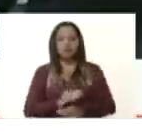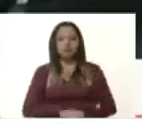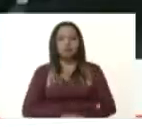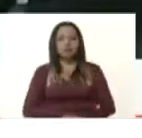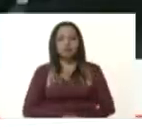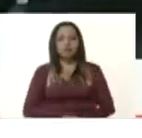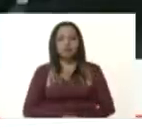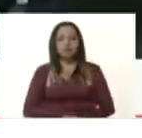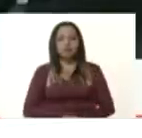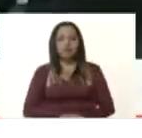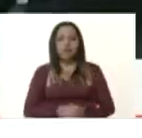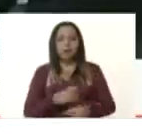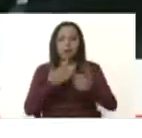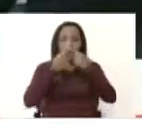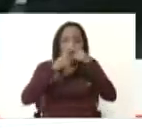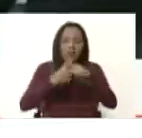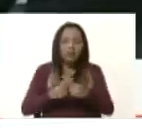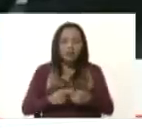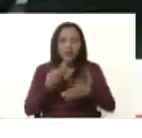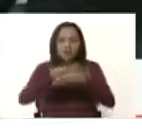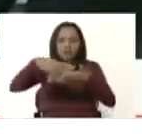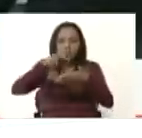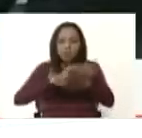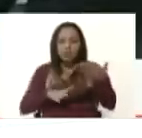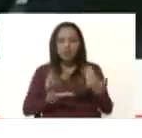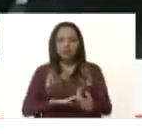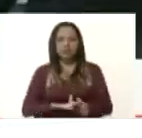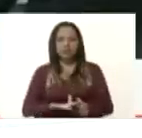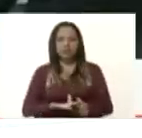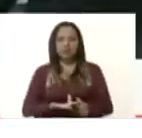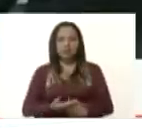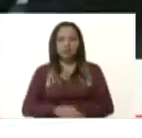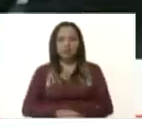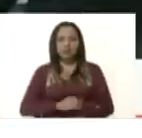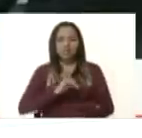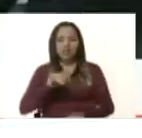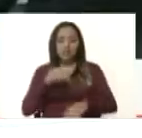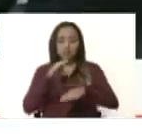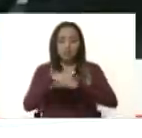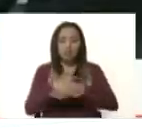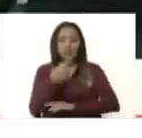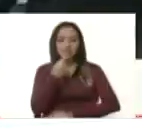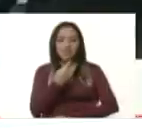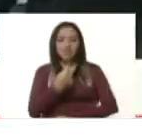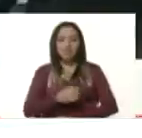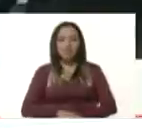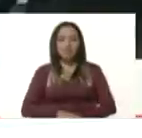Las matemáticas de Pitágoras Rodríguez nos dice que son